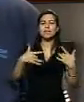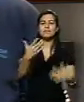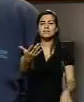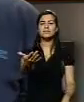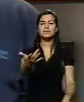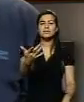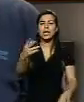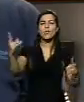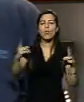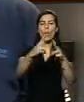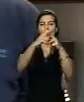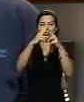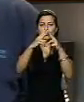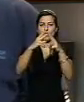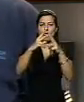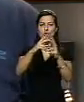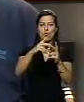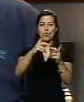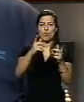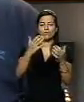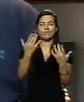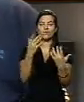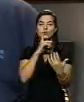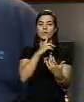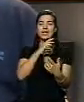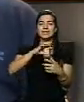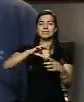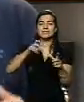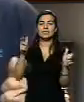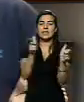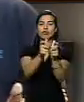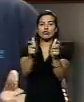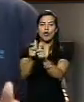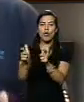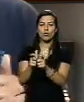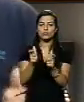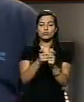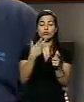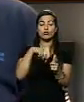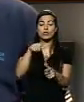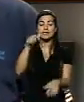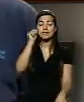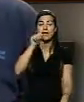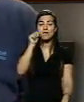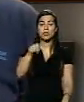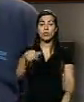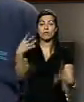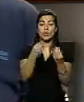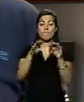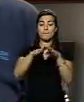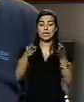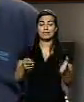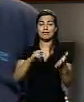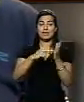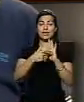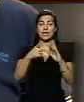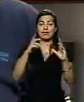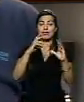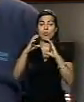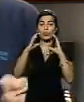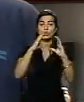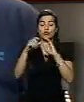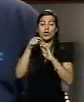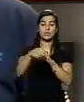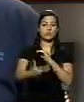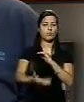unos encuentros, digamoslo así, sectoriales, que lo vamos a tener este sábado con las mesas técnicas de telecomunicaciones, ya